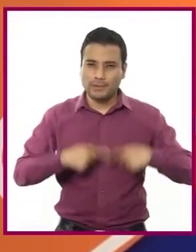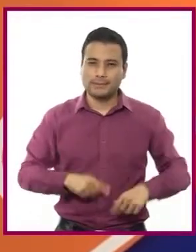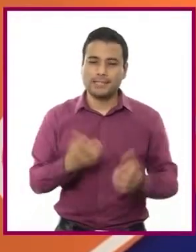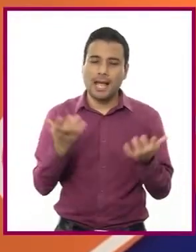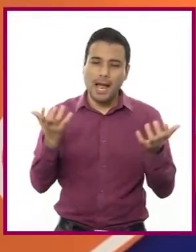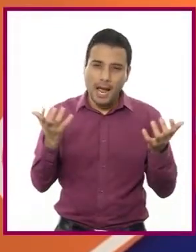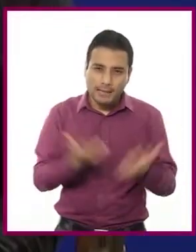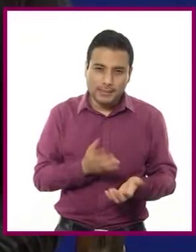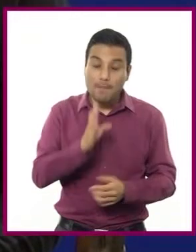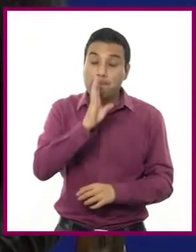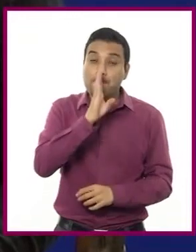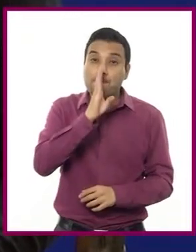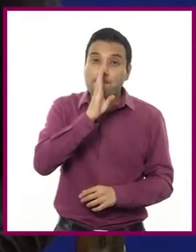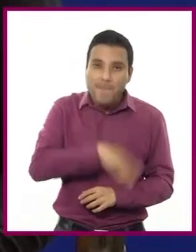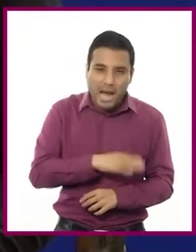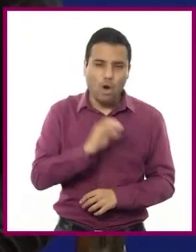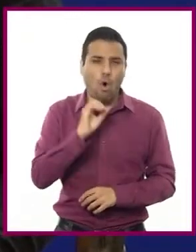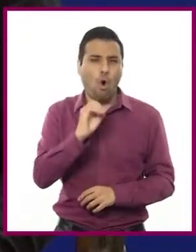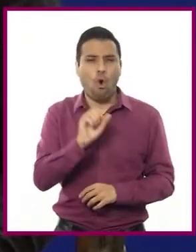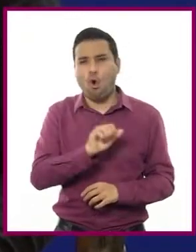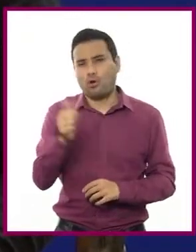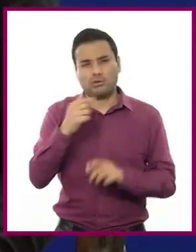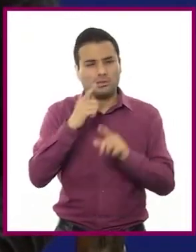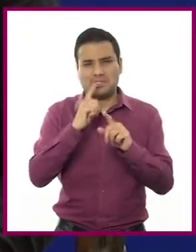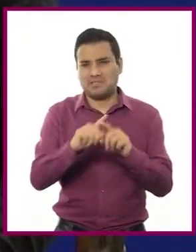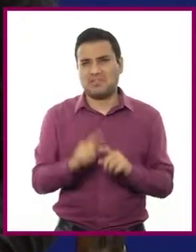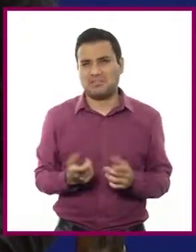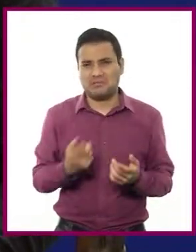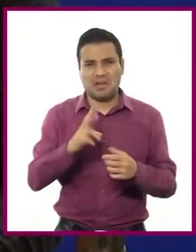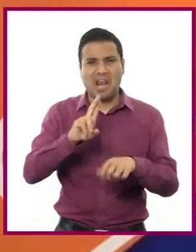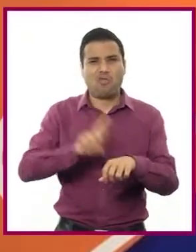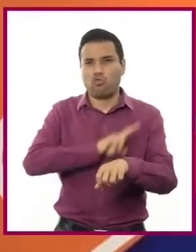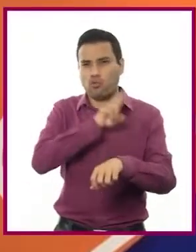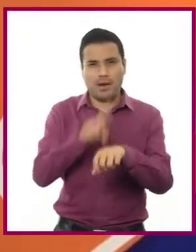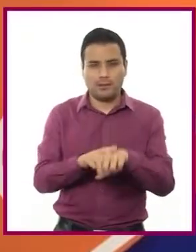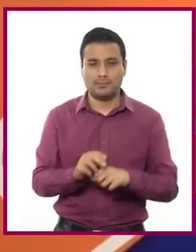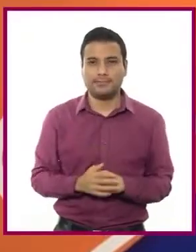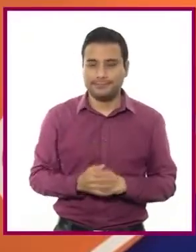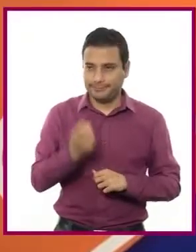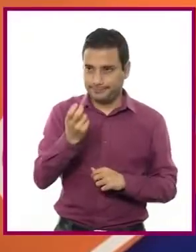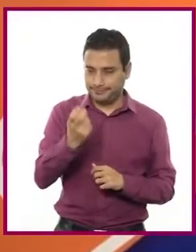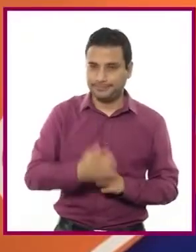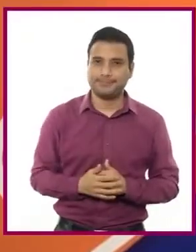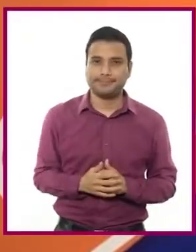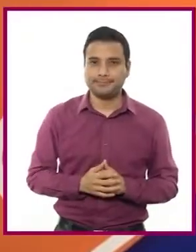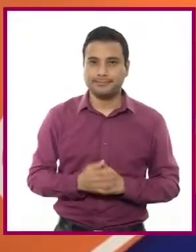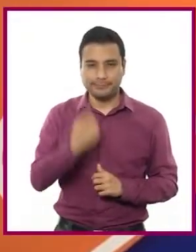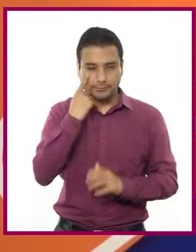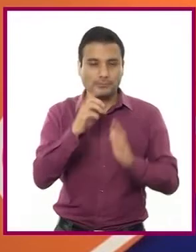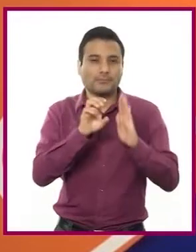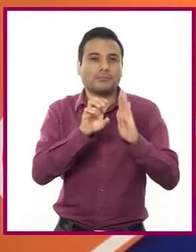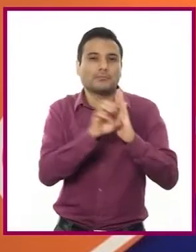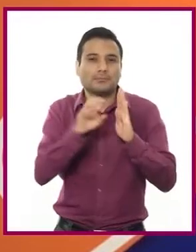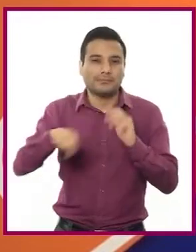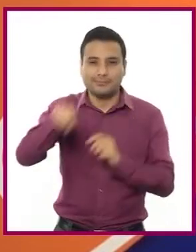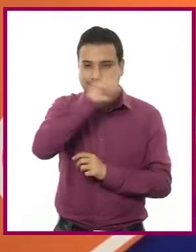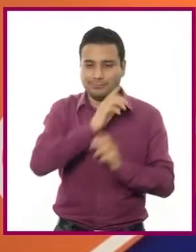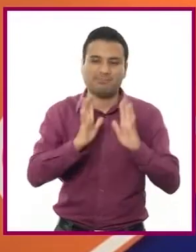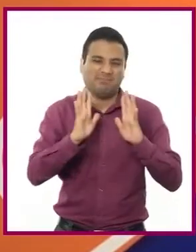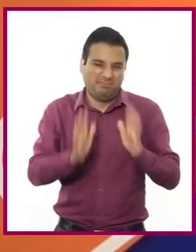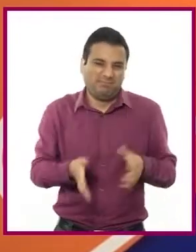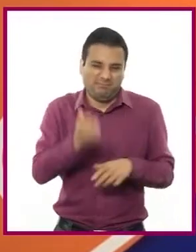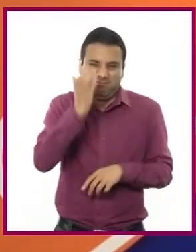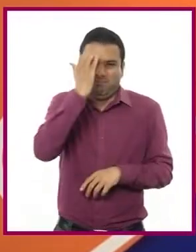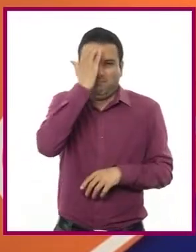o bien por otras causas como por fenómenos de la naturaleza. Así es. Imagino que ustedes ya pensaron en